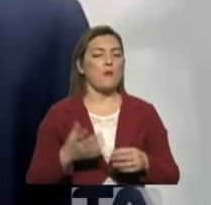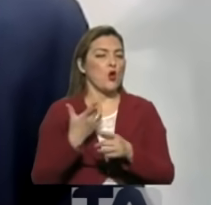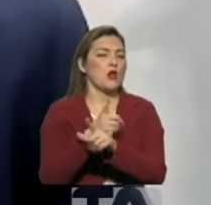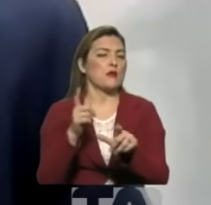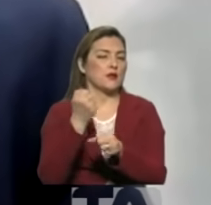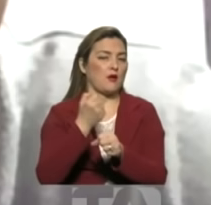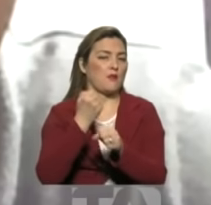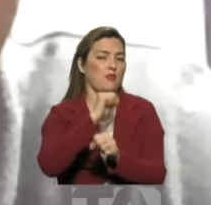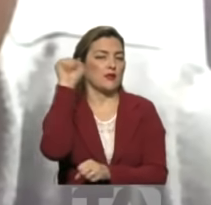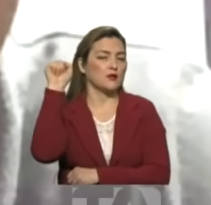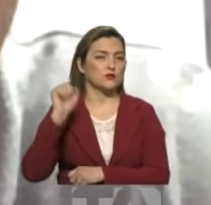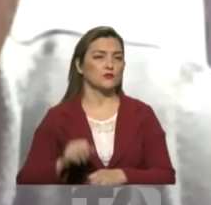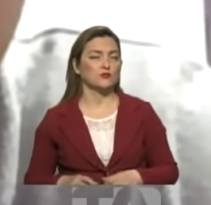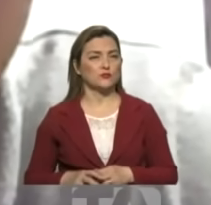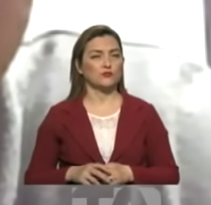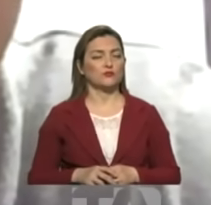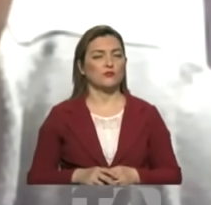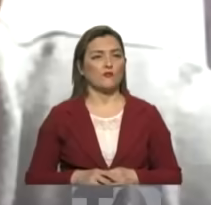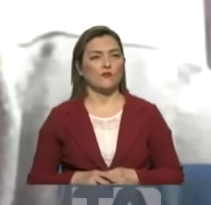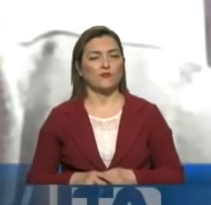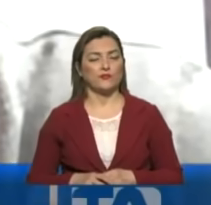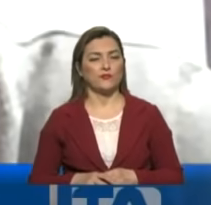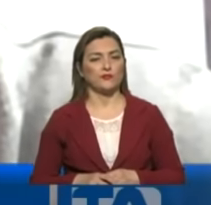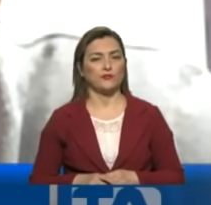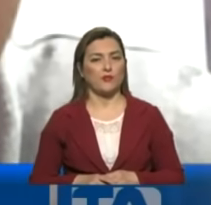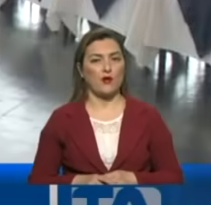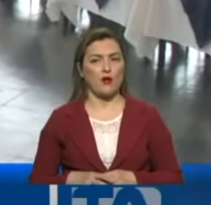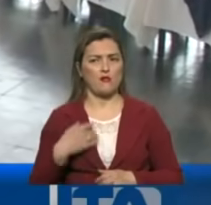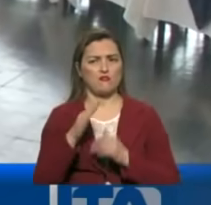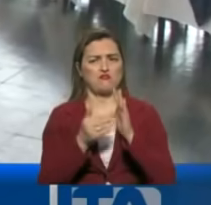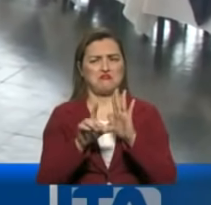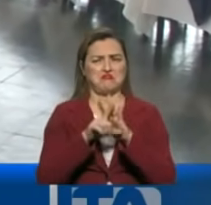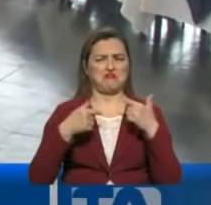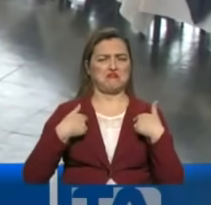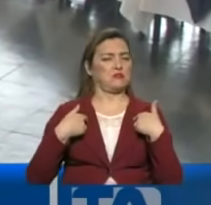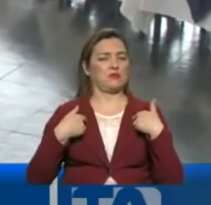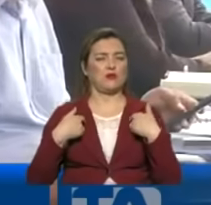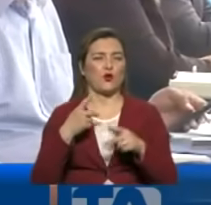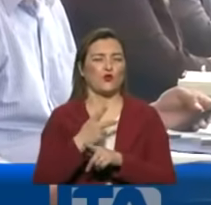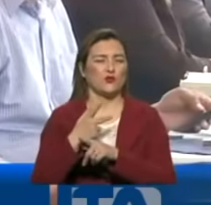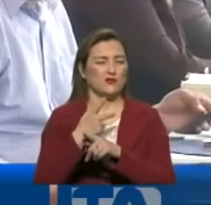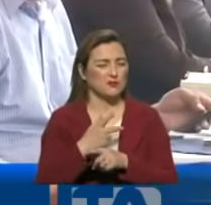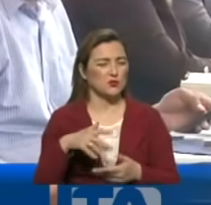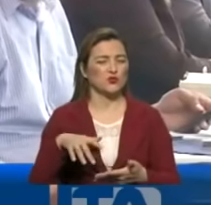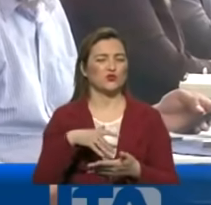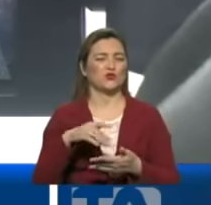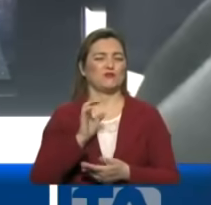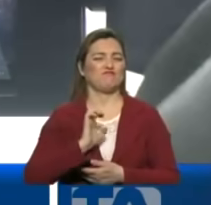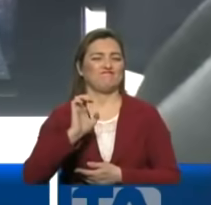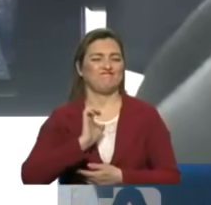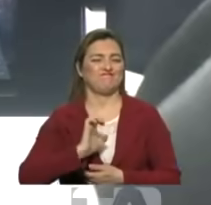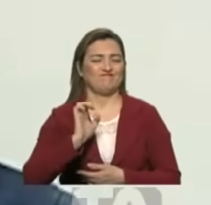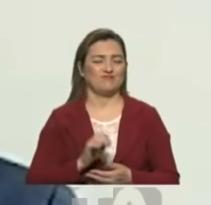todos tienen derecho a trabajar. Si bien manifiesta Aro no está cometiendo ningún delito, varios concejales cuestionan el hecho por un